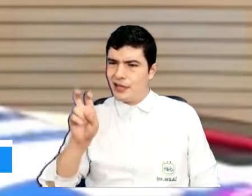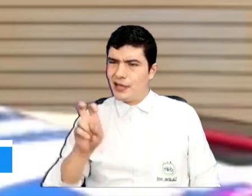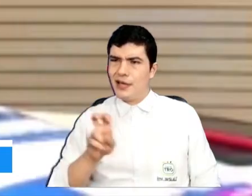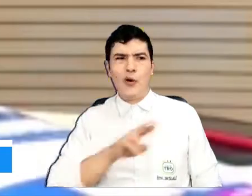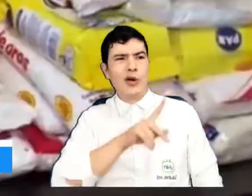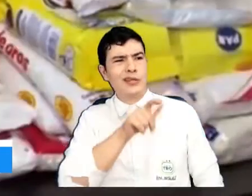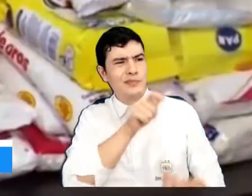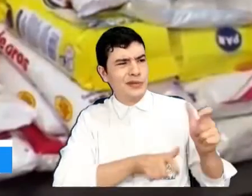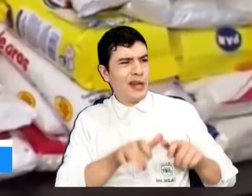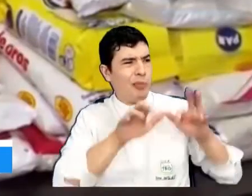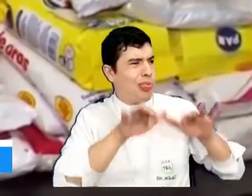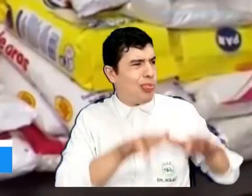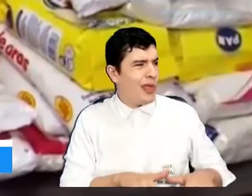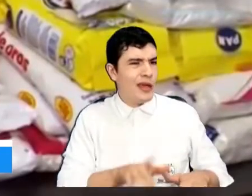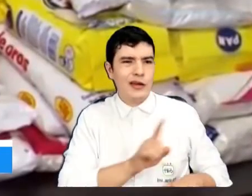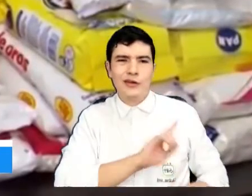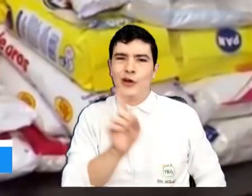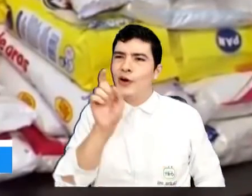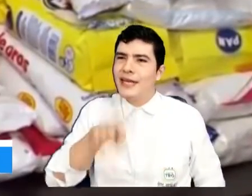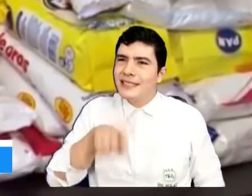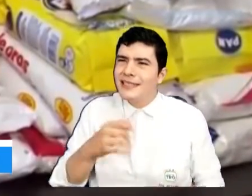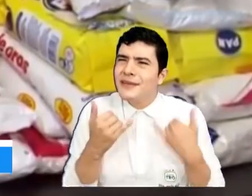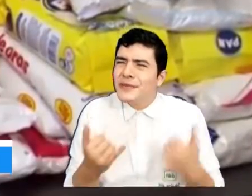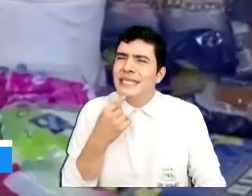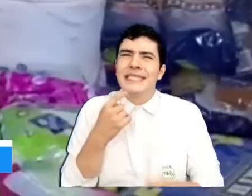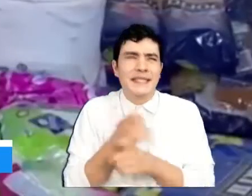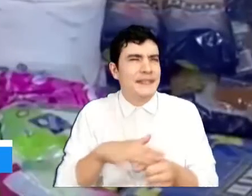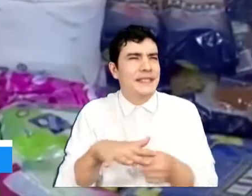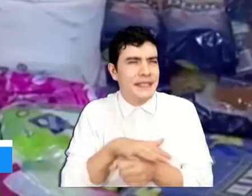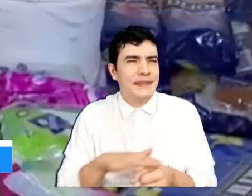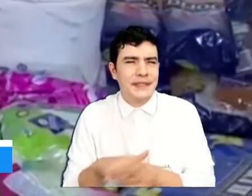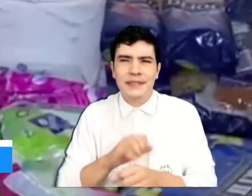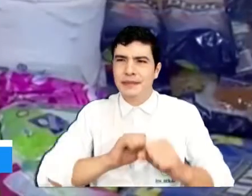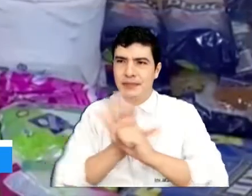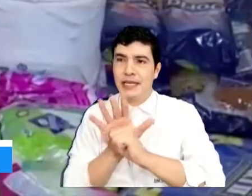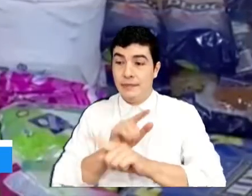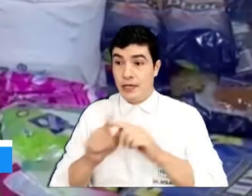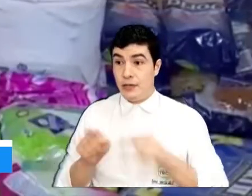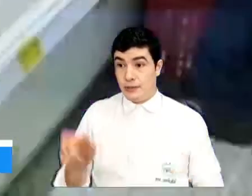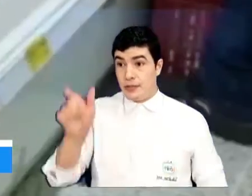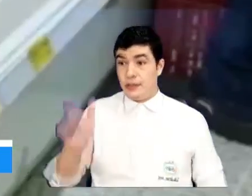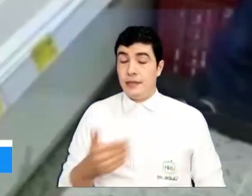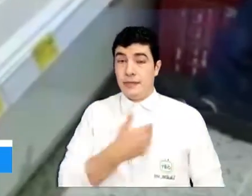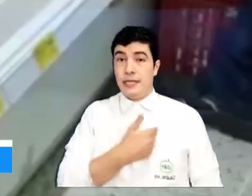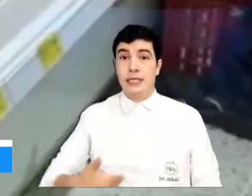emergencia manifiesta para despilfarrar los recursos públicos y que hacia ellos la justicia actuará con todo su peso.